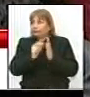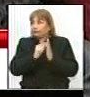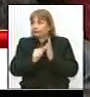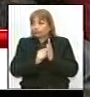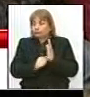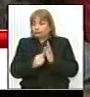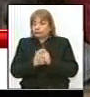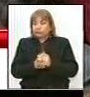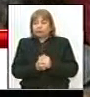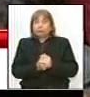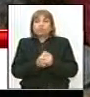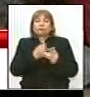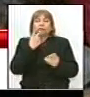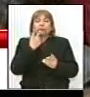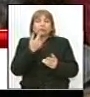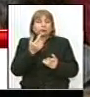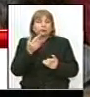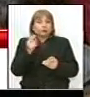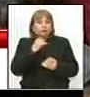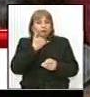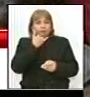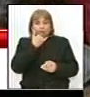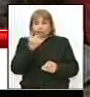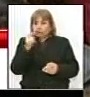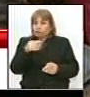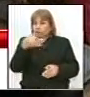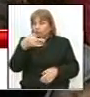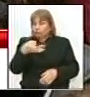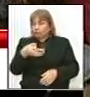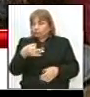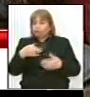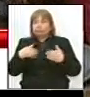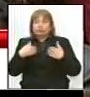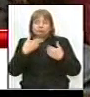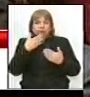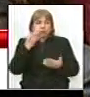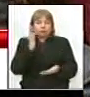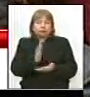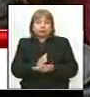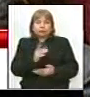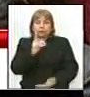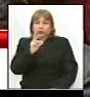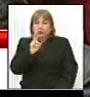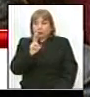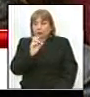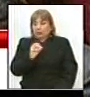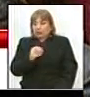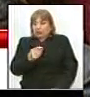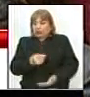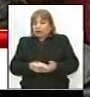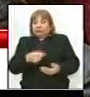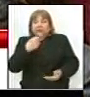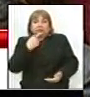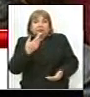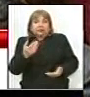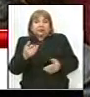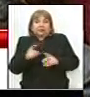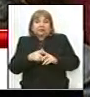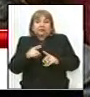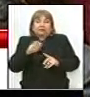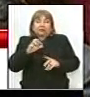del código de ética dice que cuando faltamos al principio de veracidad podemos ser sancionados hasta 120 días que dice que ha dicho el tribunal